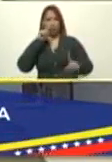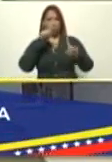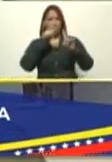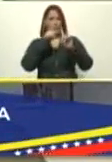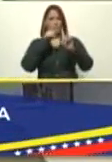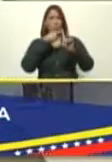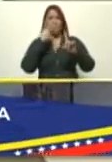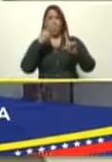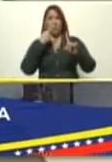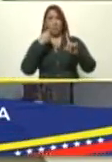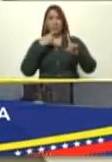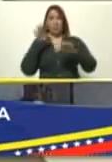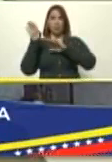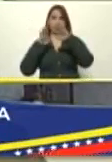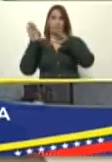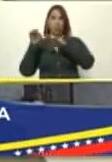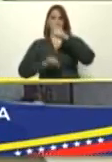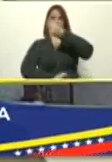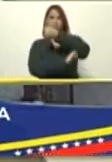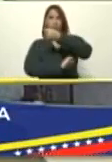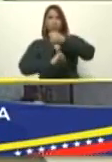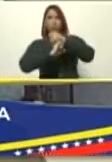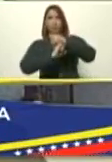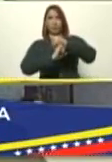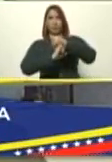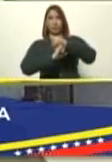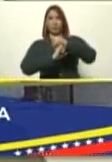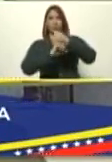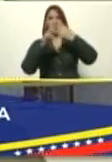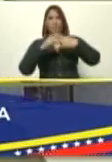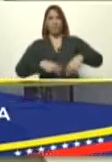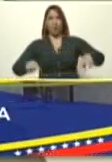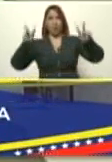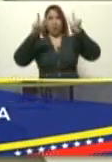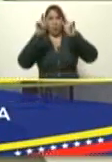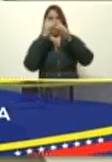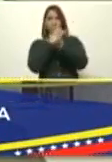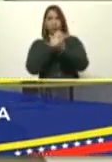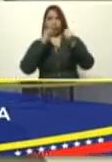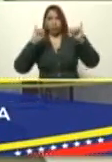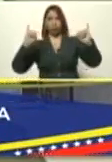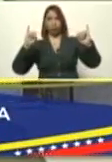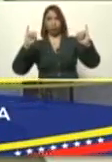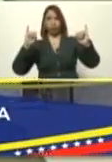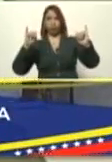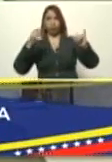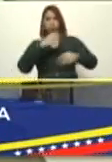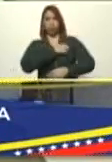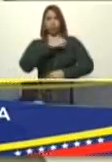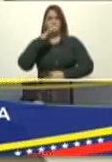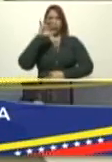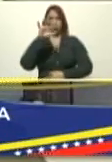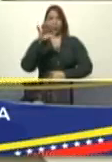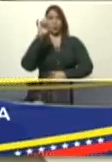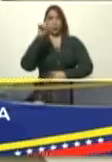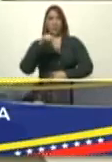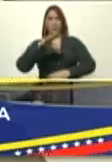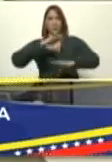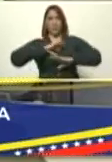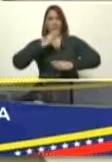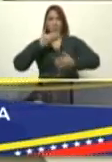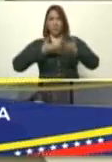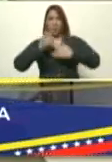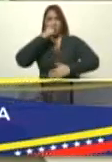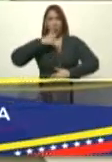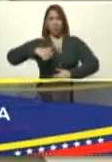exterior, la fijamos en base a los valores de la independencia, la soberanía y la autodeterminación